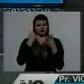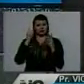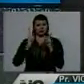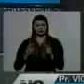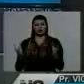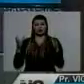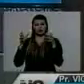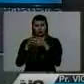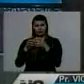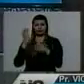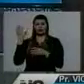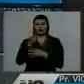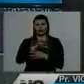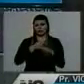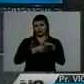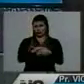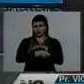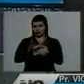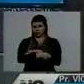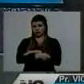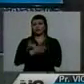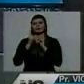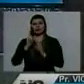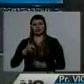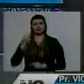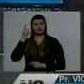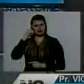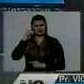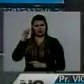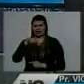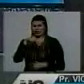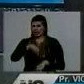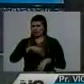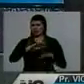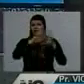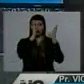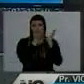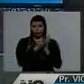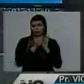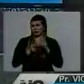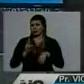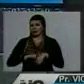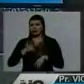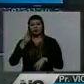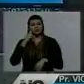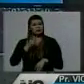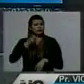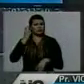juntos contra la corrupción. No caben dudas de que la corrupción es un grave problema en el mundo y también en el Paraguay.